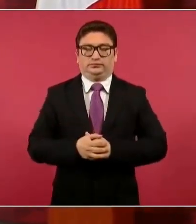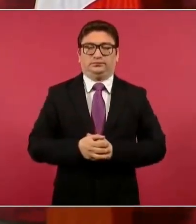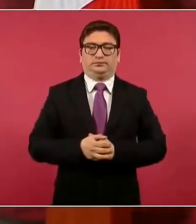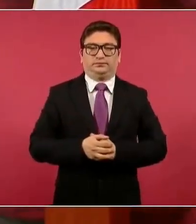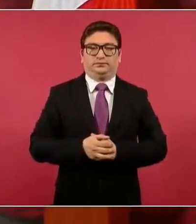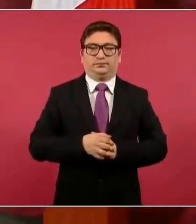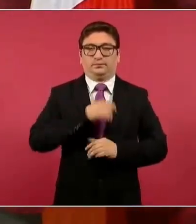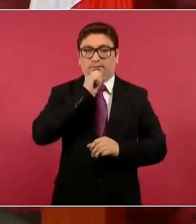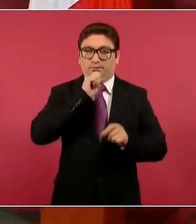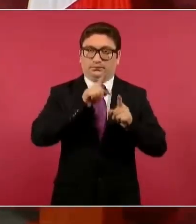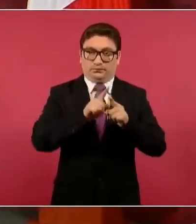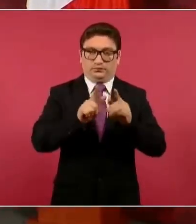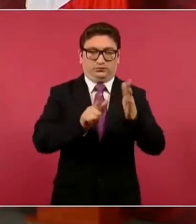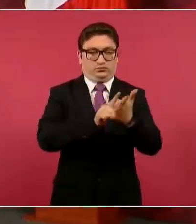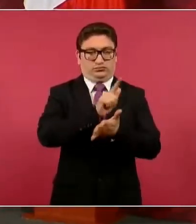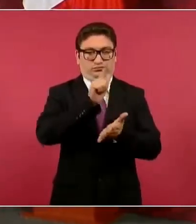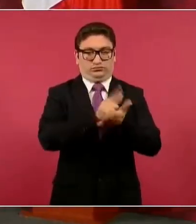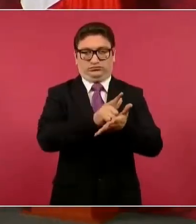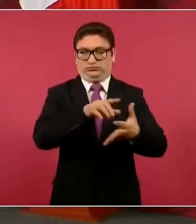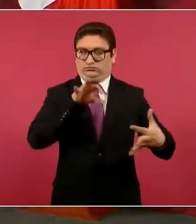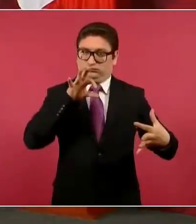de manera legal,